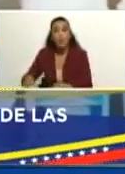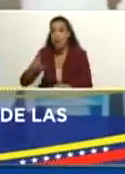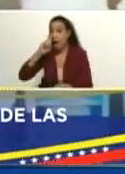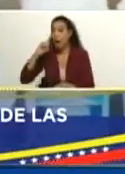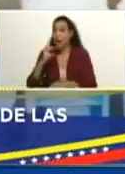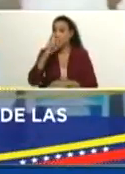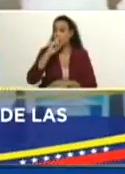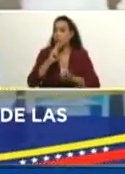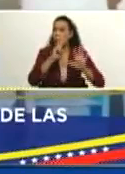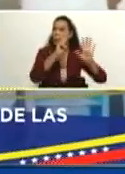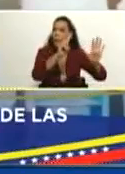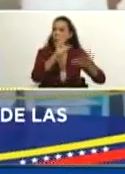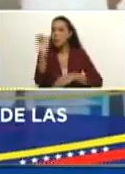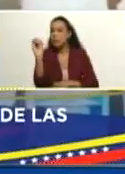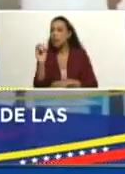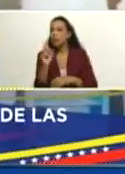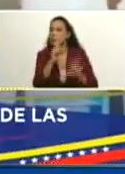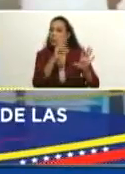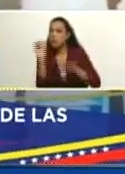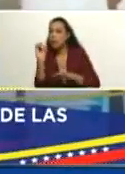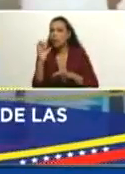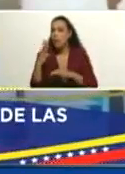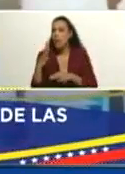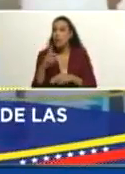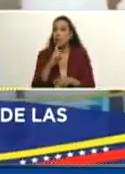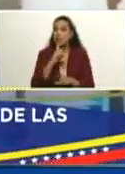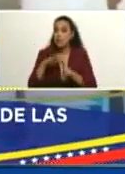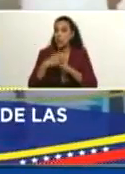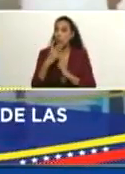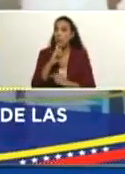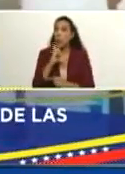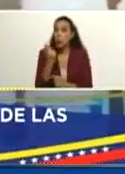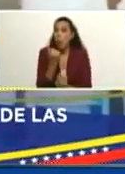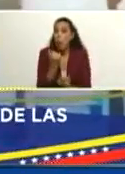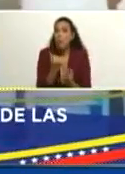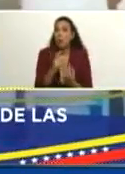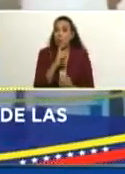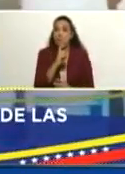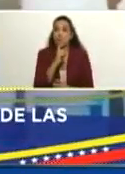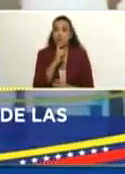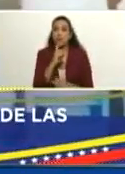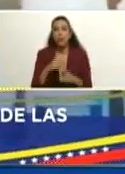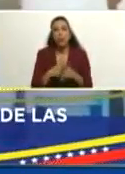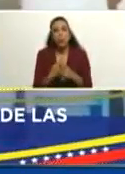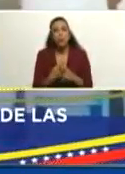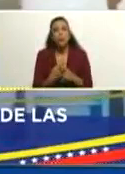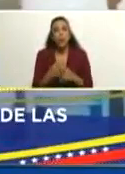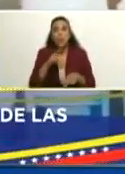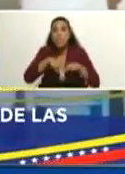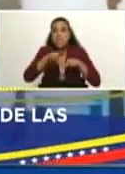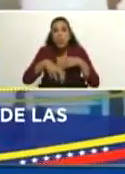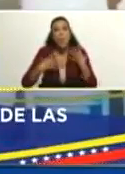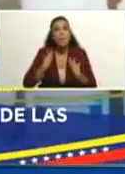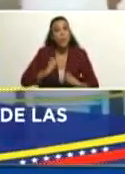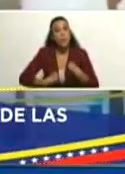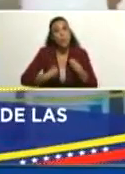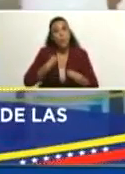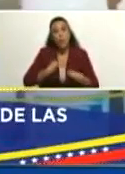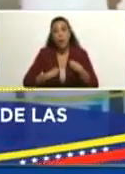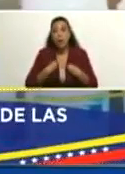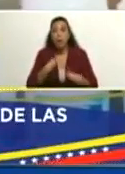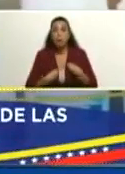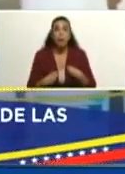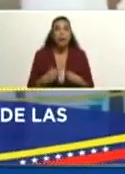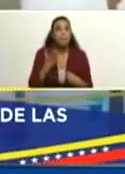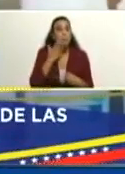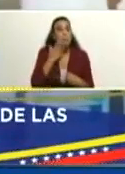años 60. Y bueno, las cosas estaban muy duras. Y entonces nosotros niños nos preocupábamos.